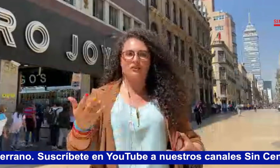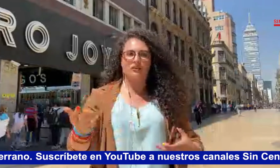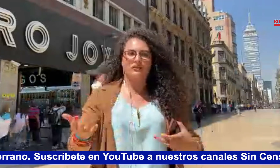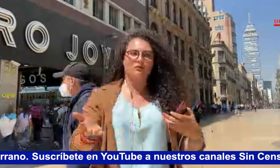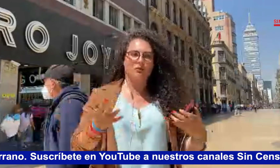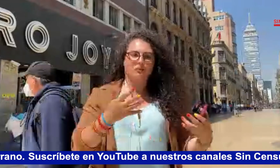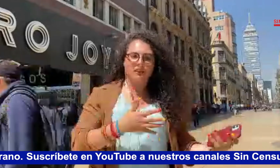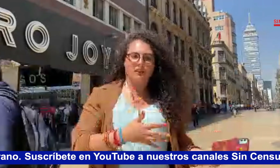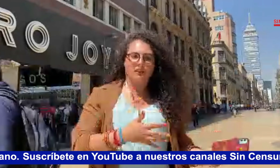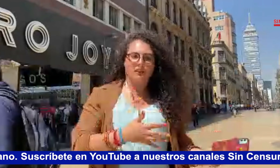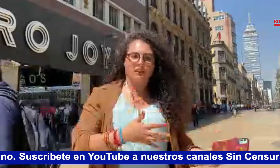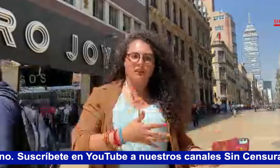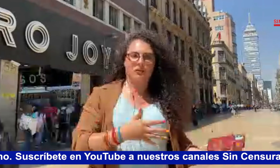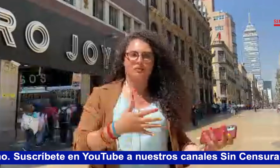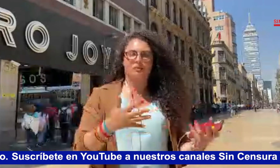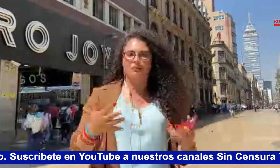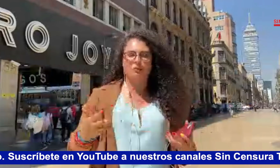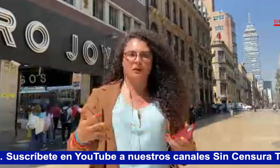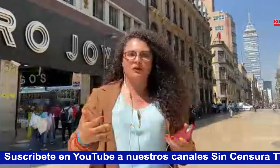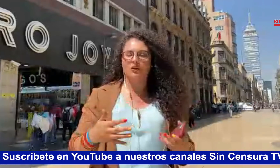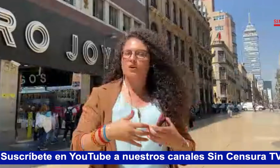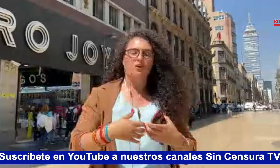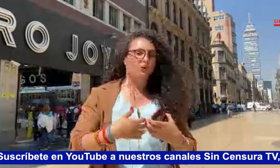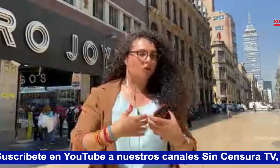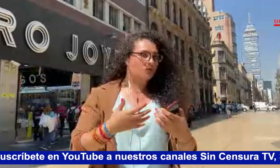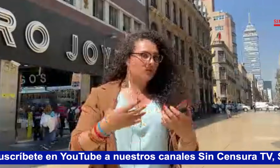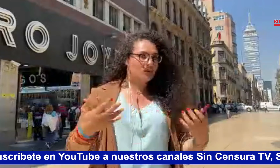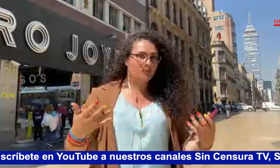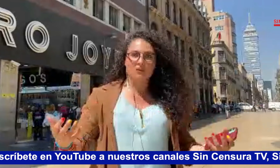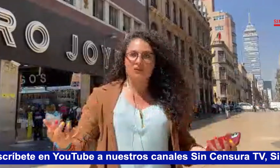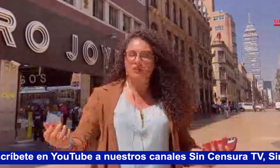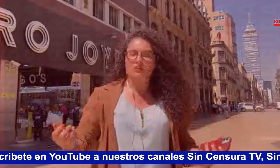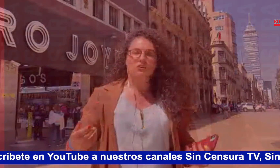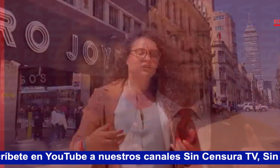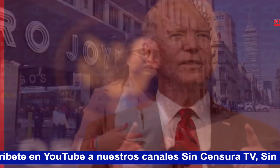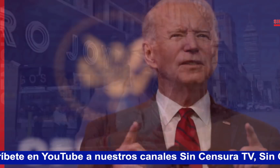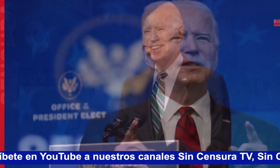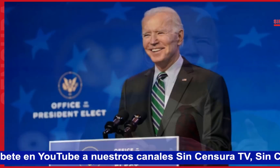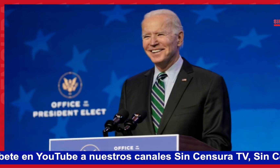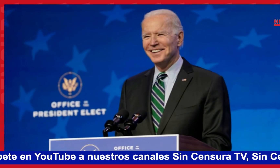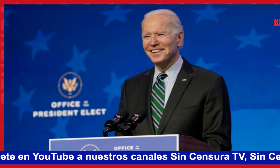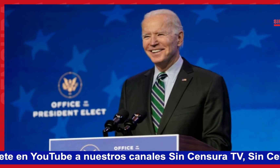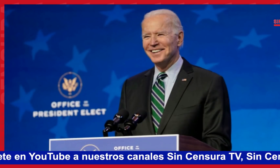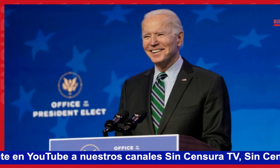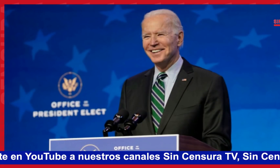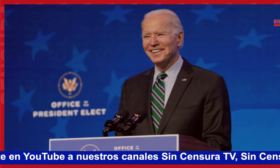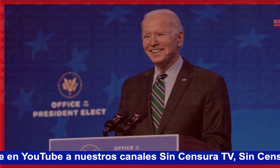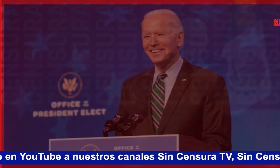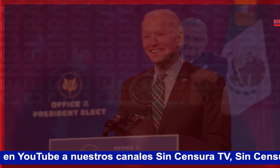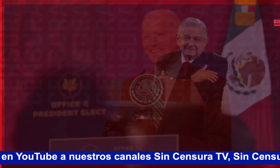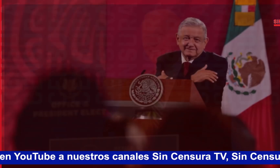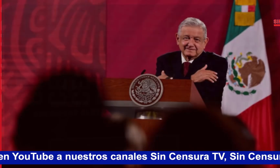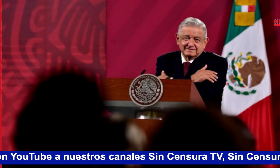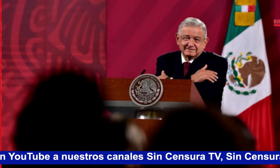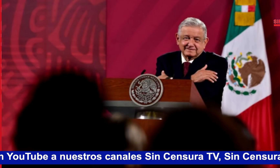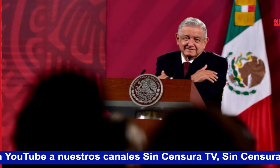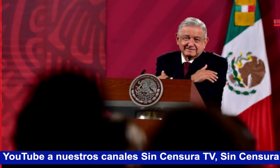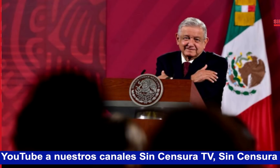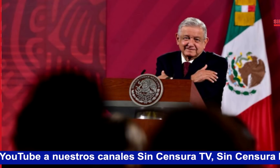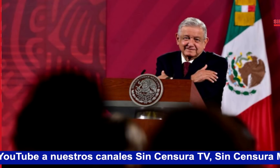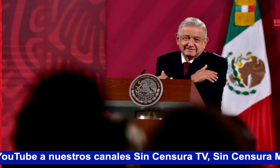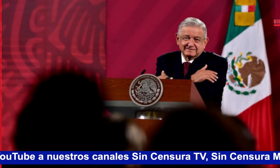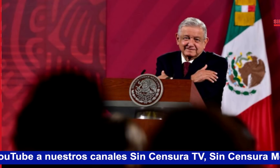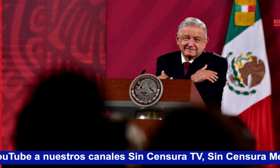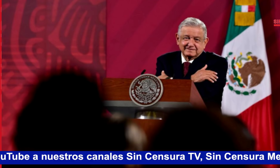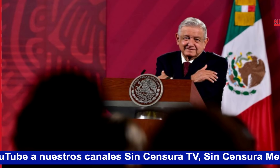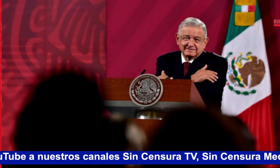la relación entre un Joe Biden y un Andrés Manuel López Obrador no se rompió, no entró en polémica, no hubo guerra, sino que hay